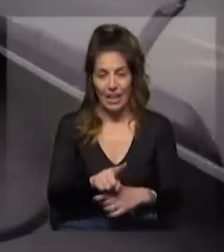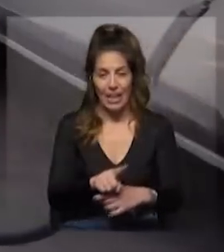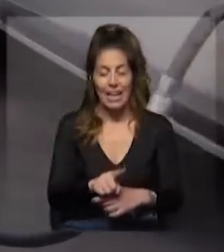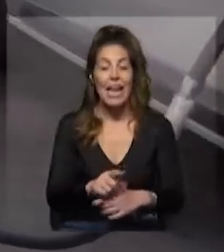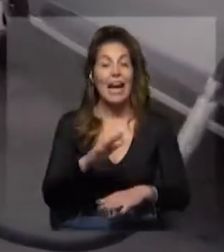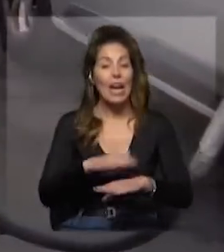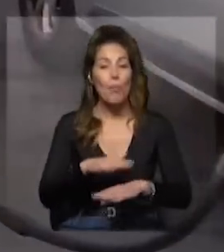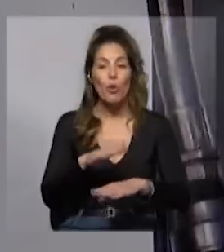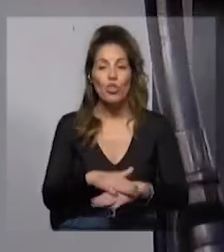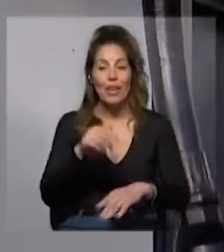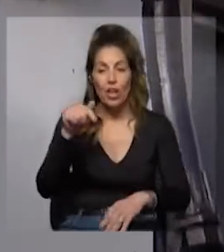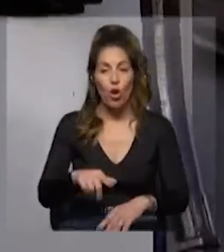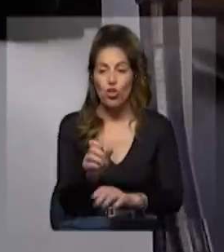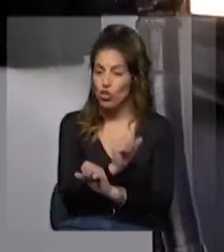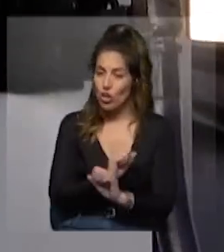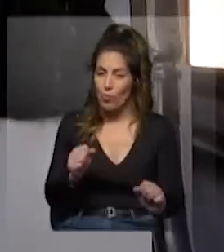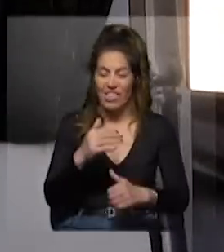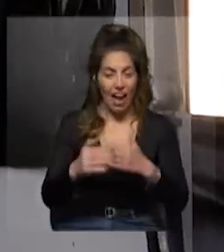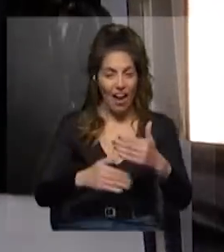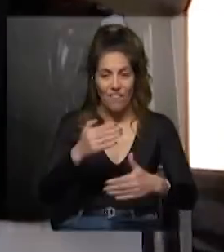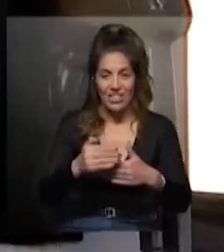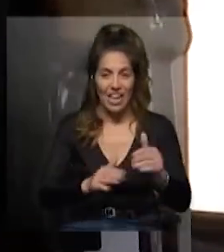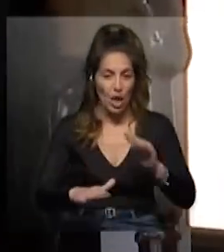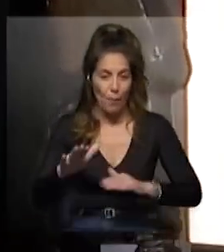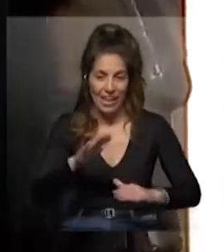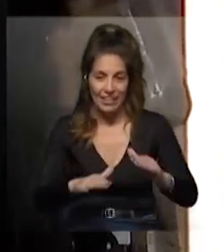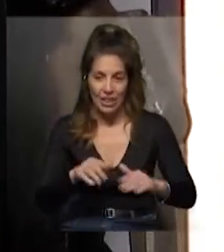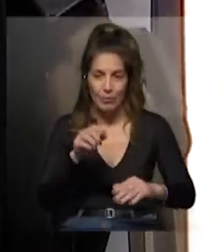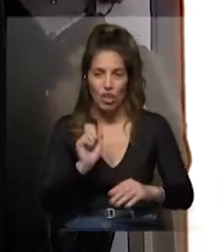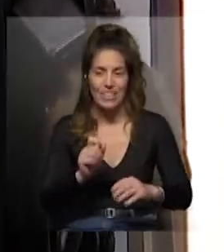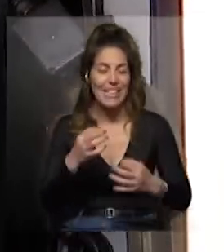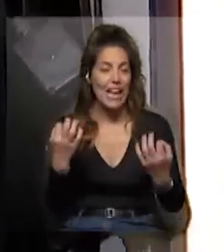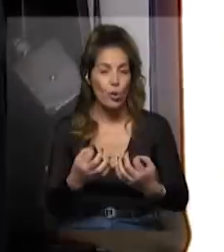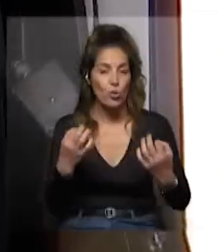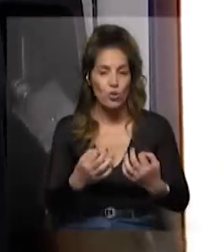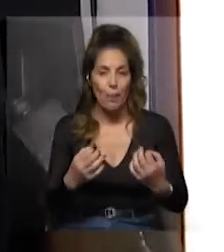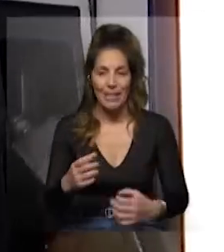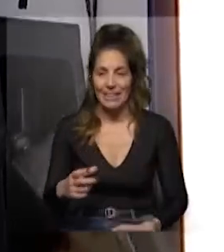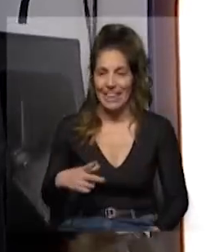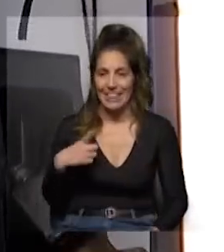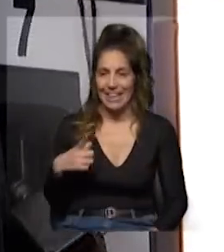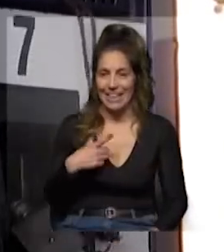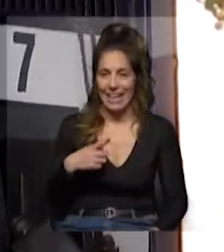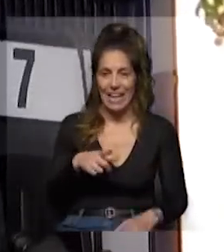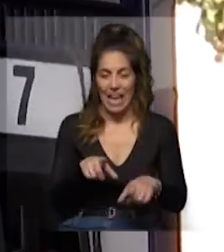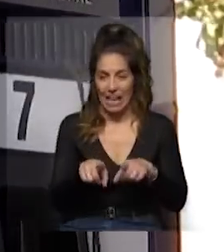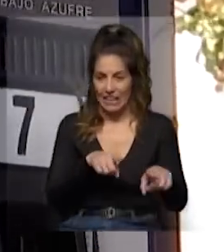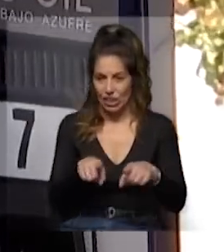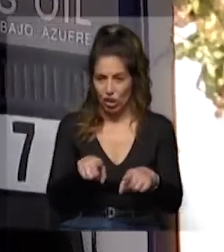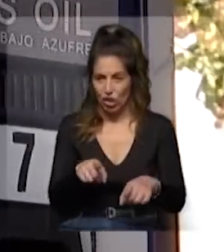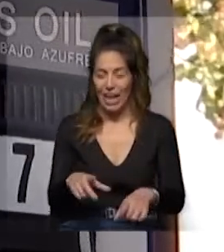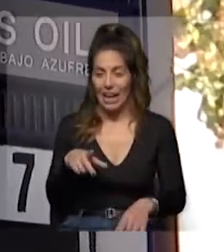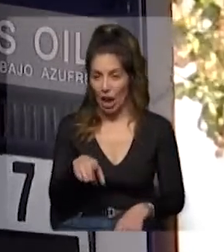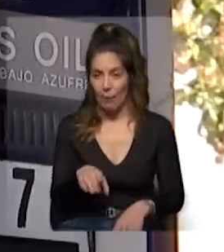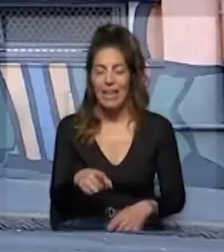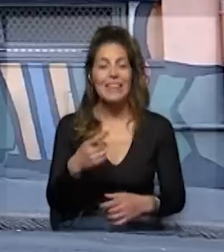responsabilidad de que hoy no se pueda avanzar en el mantenim es exclusivamente de la gestión de ancap la resolución tomada